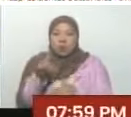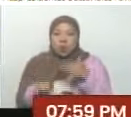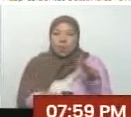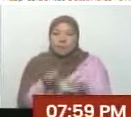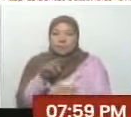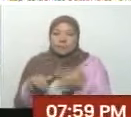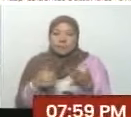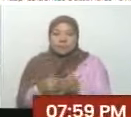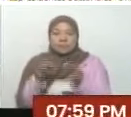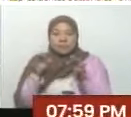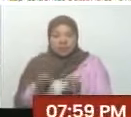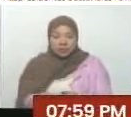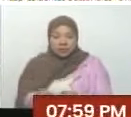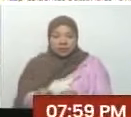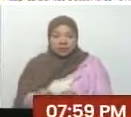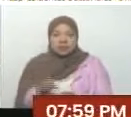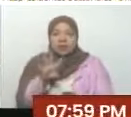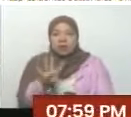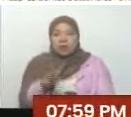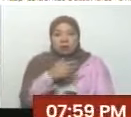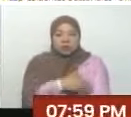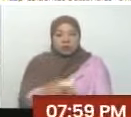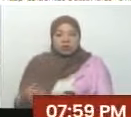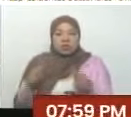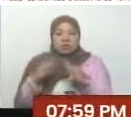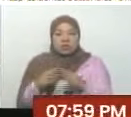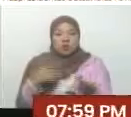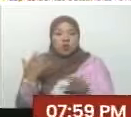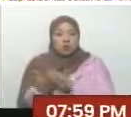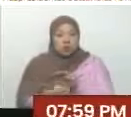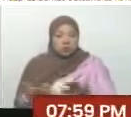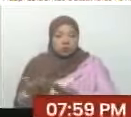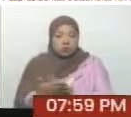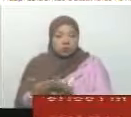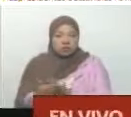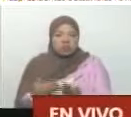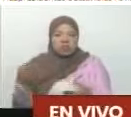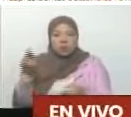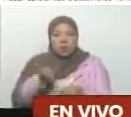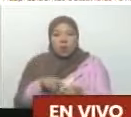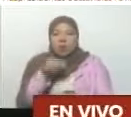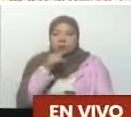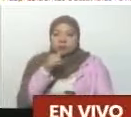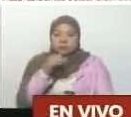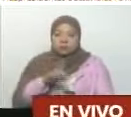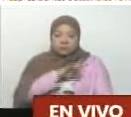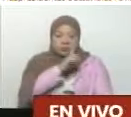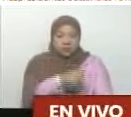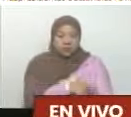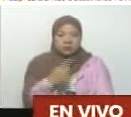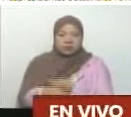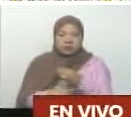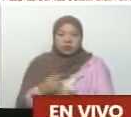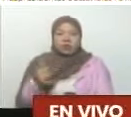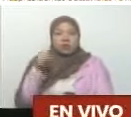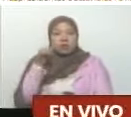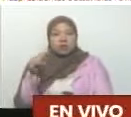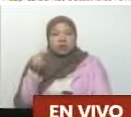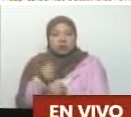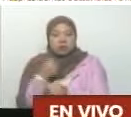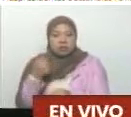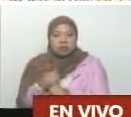90,6% de efectividad, con más de 4 millones de casos solucionados mediante reportes que realizan el Poder Popular a través de la BENAP, en aras